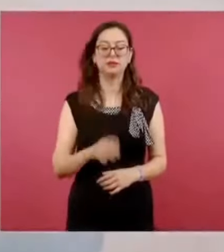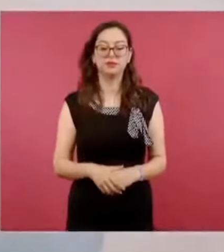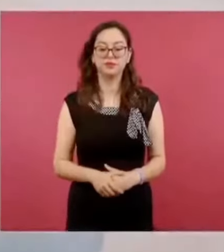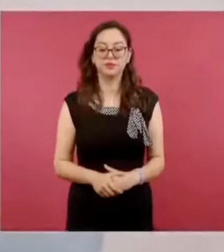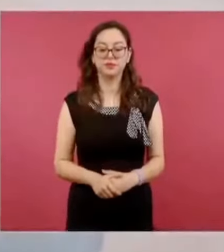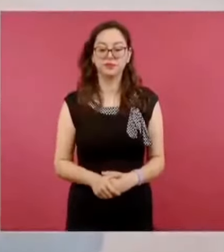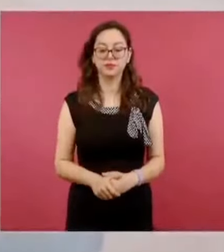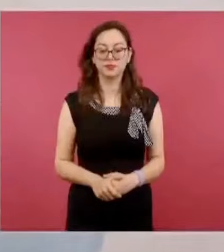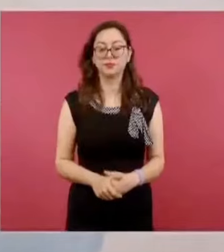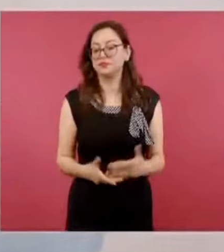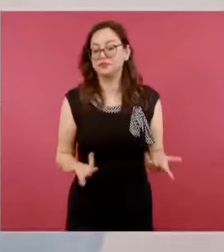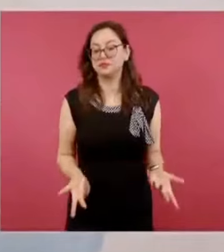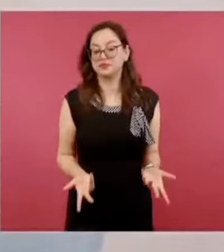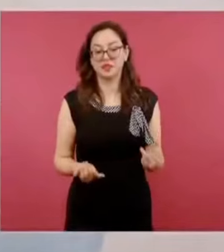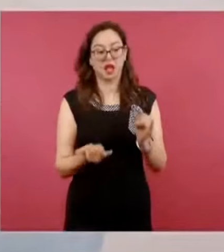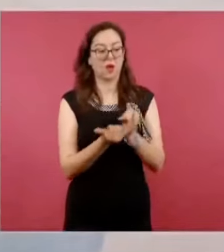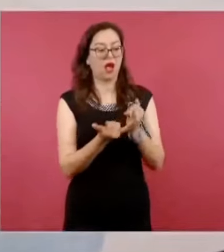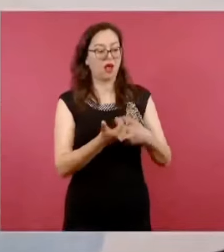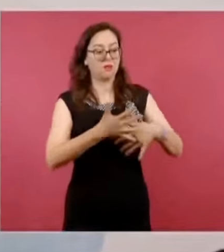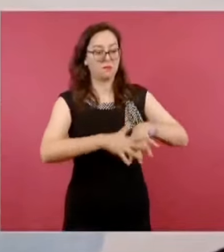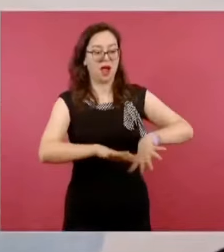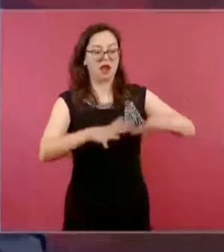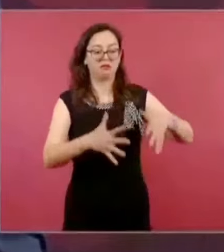en aguas turbulentas,